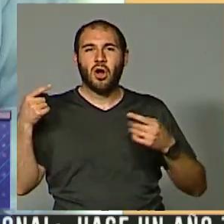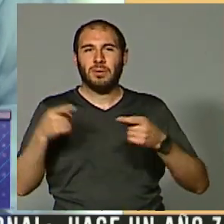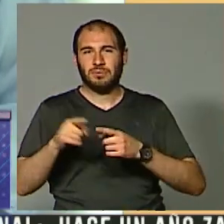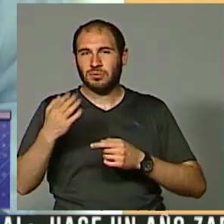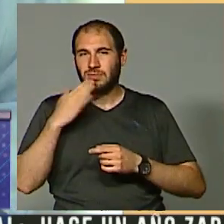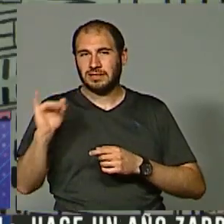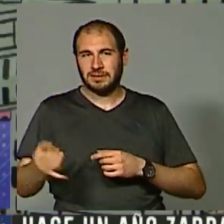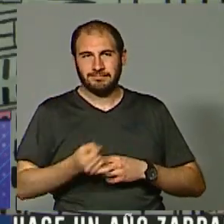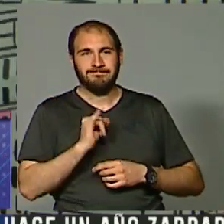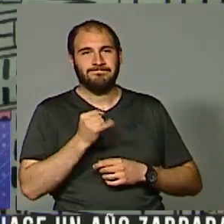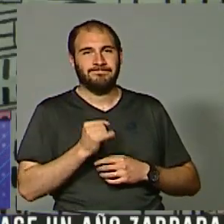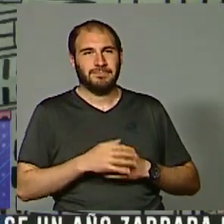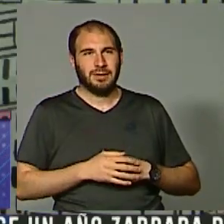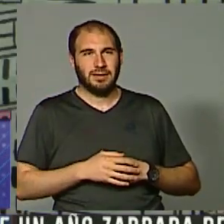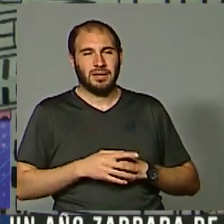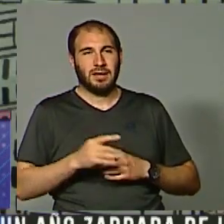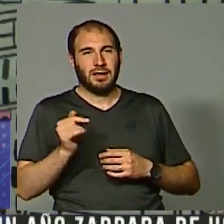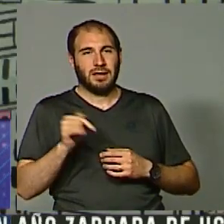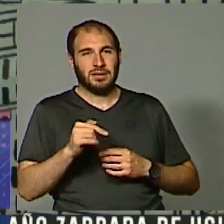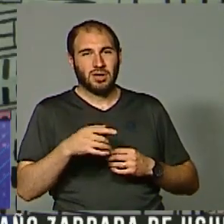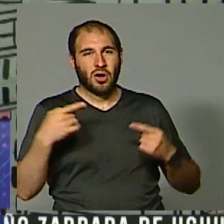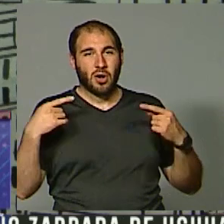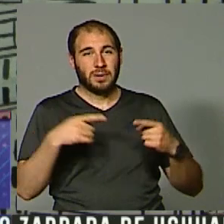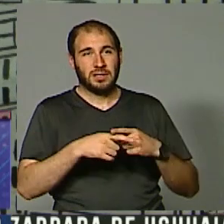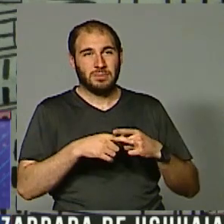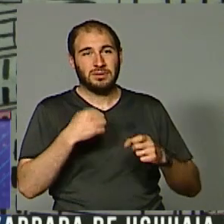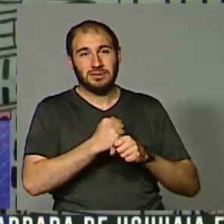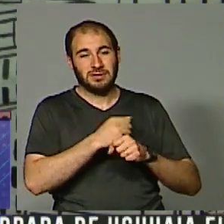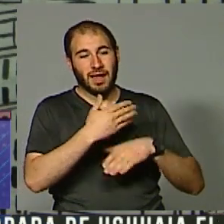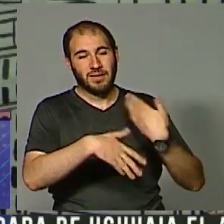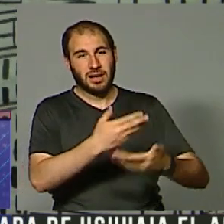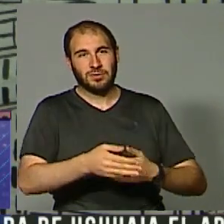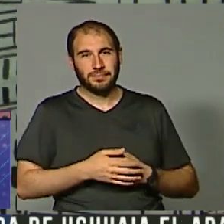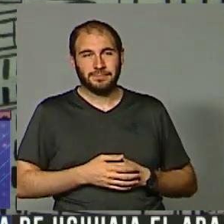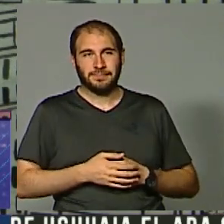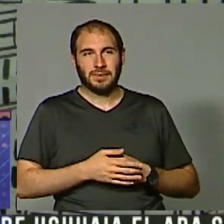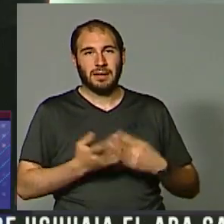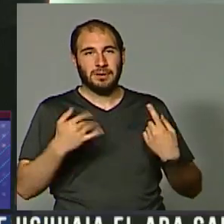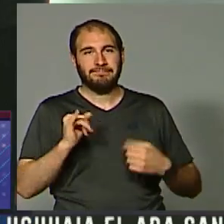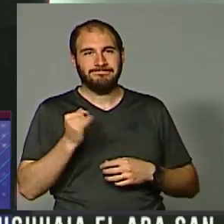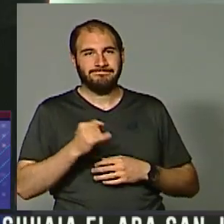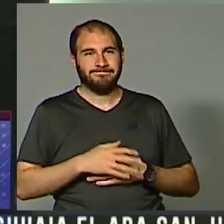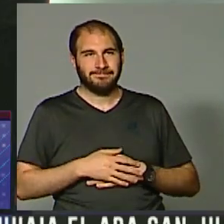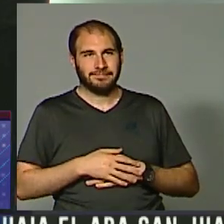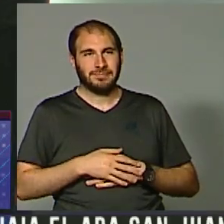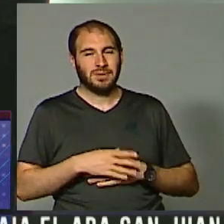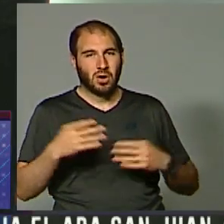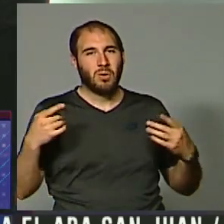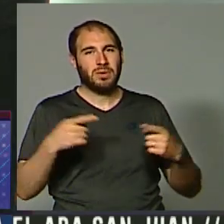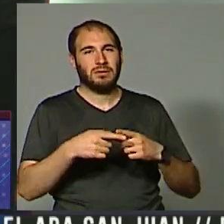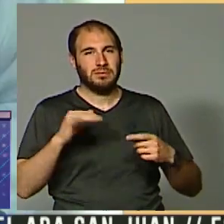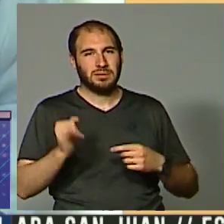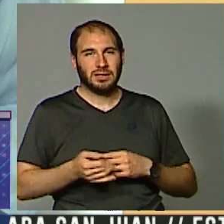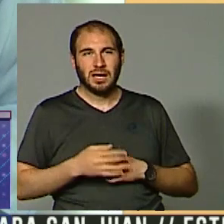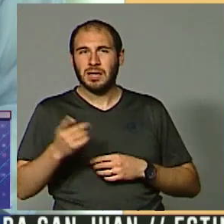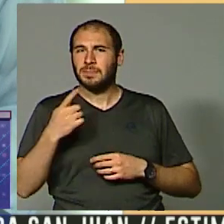se cumplió. Sí. Obviamente que con la idea de que hay que seguir trabajando, pero sí. Se cumplió el objetivo, sí. Y